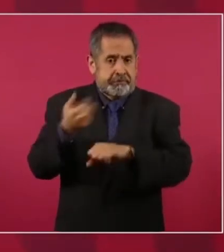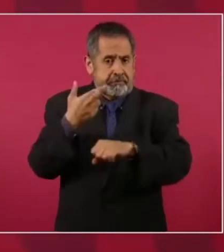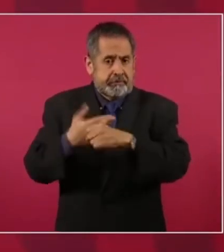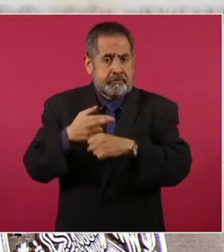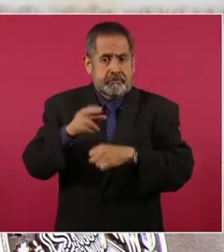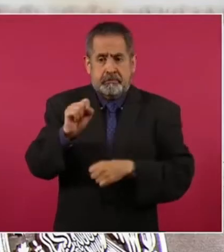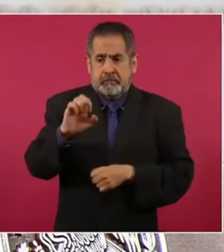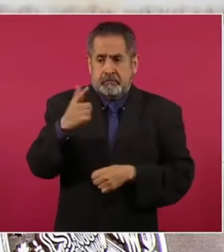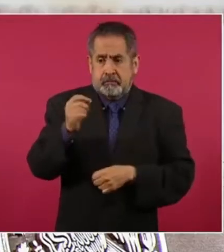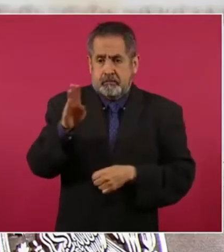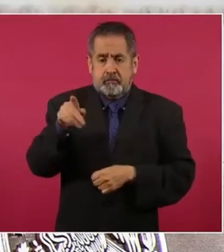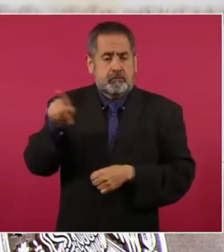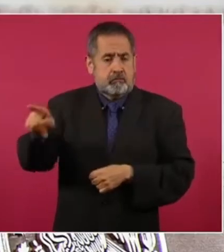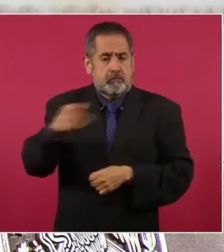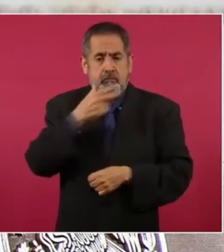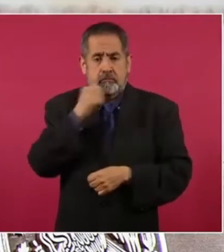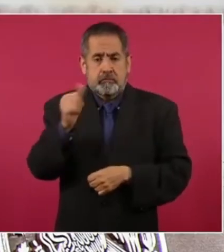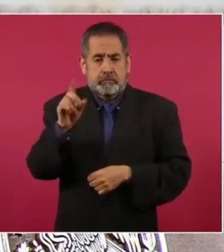secretario de Gobernación.